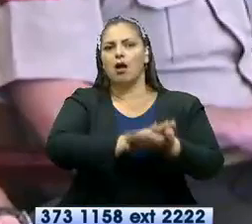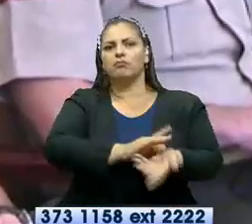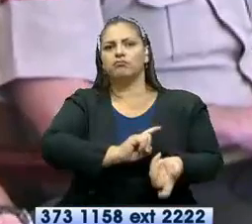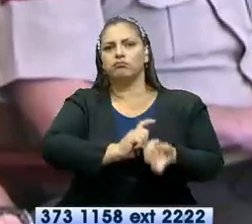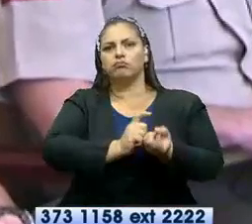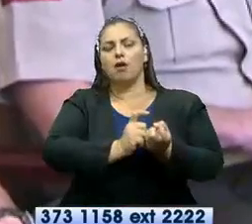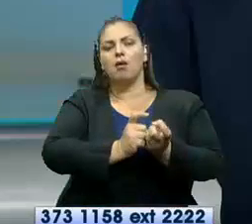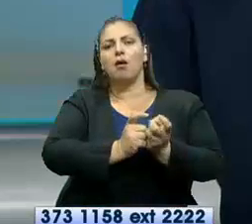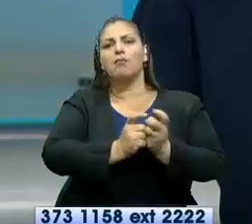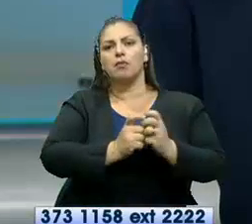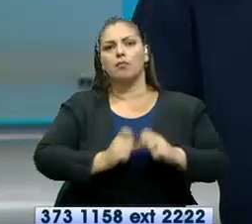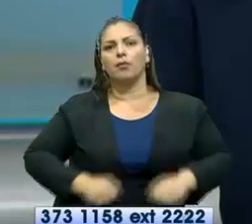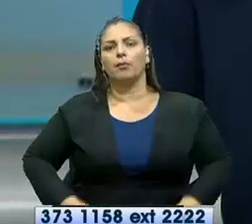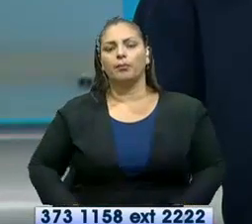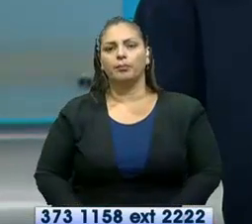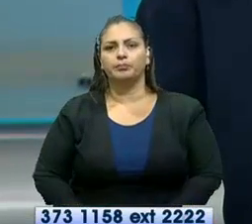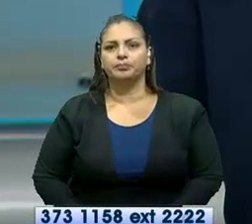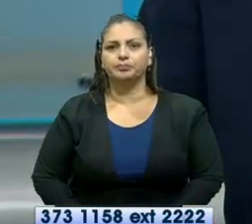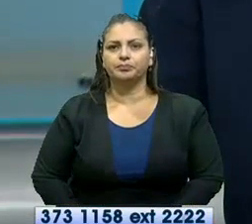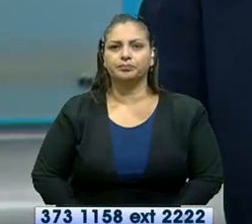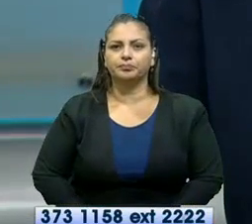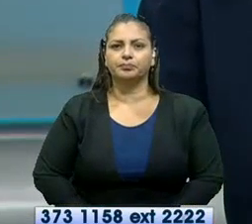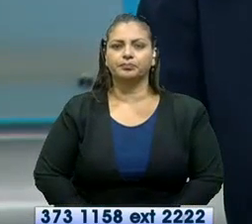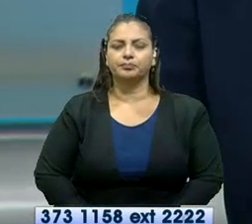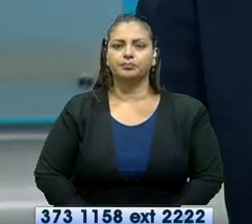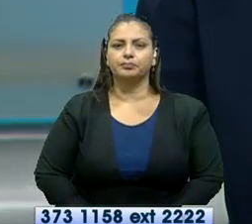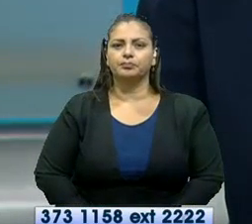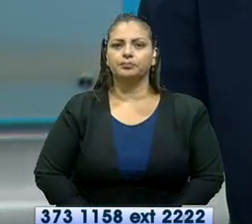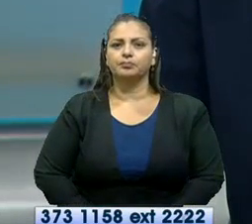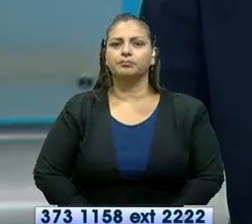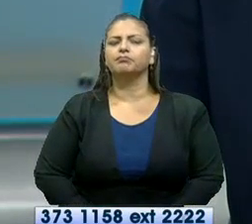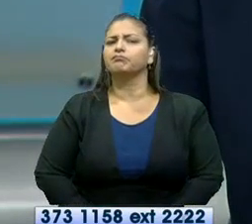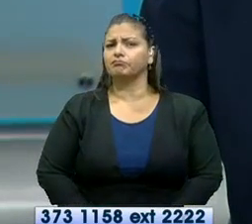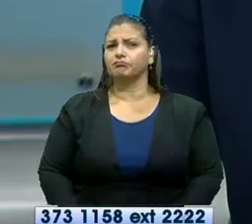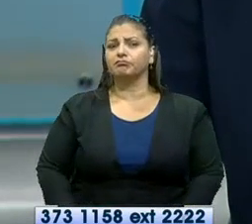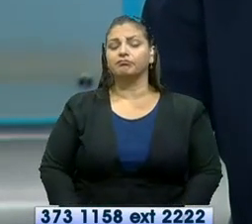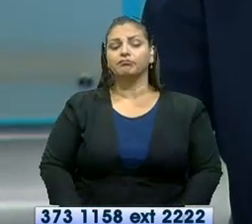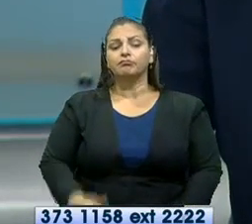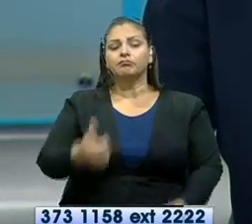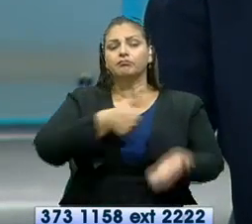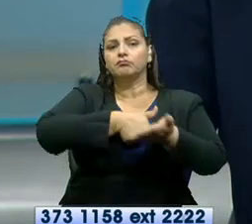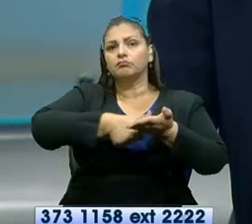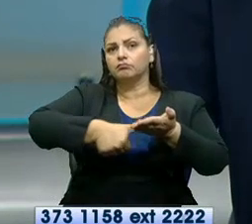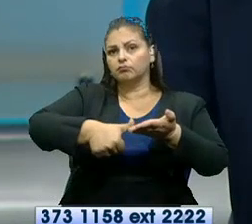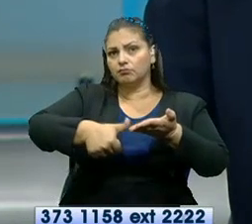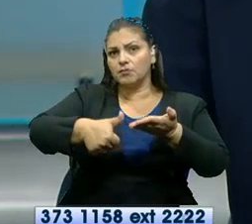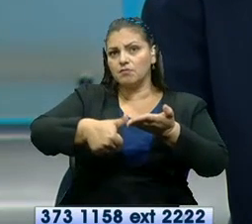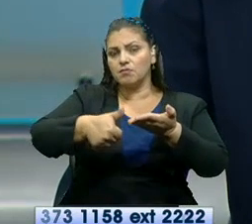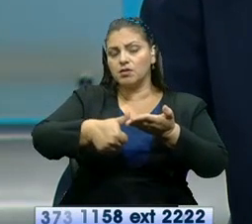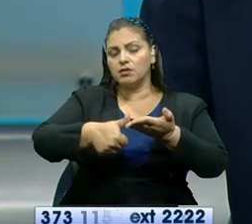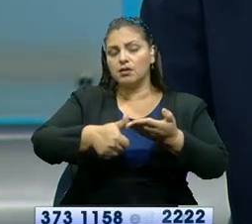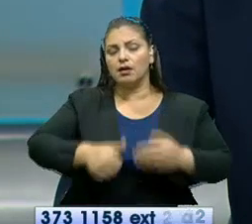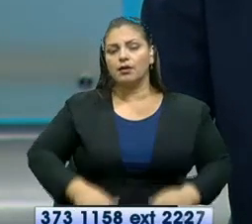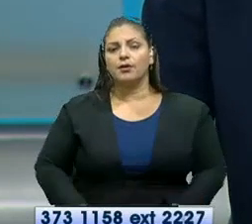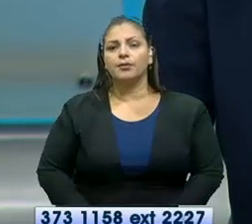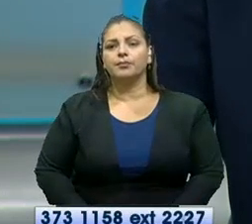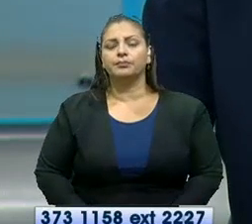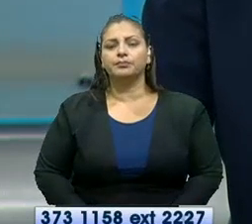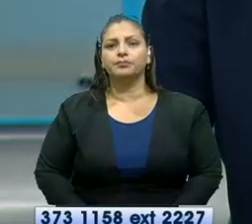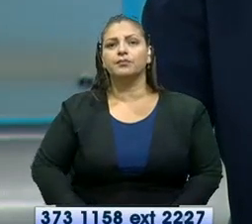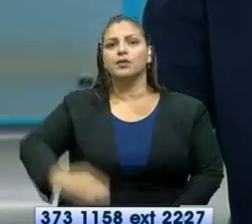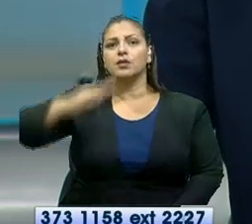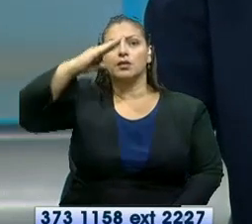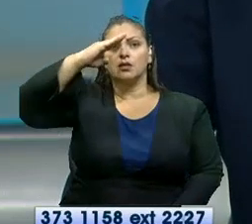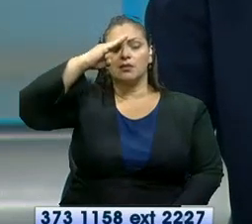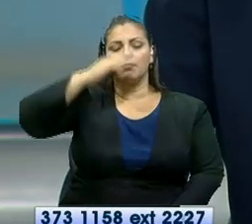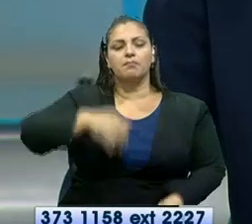Escobar. Con la finalidad de continuar la lucha contra el consumo de estupefacientes, la Secretaría Técnica de Drogas y el